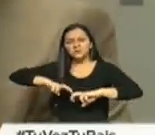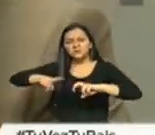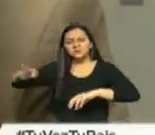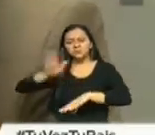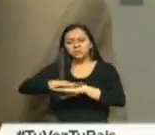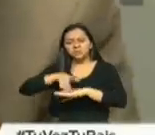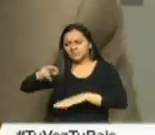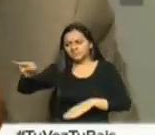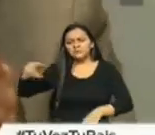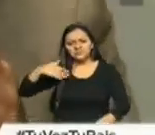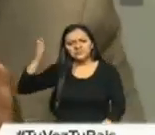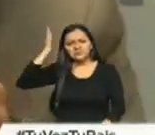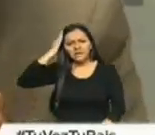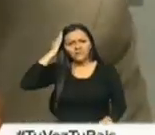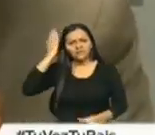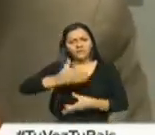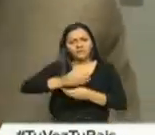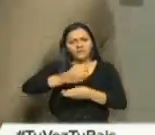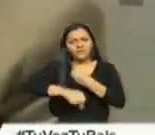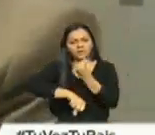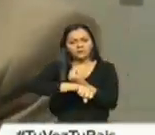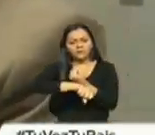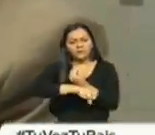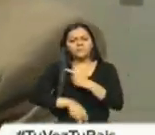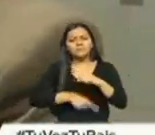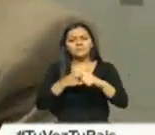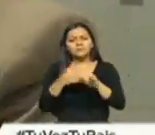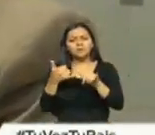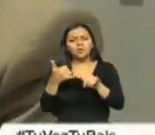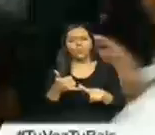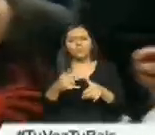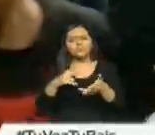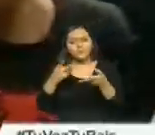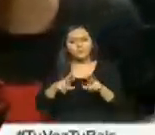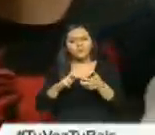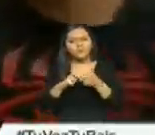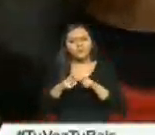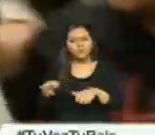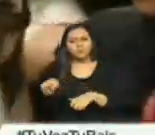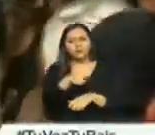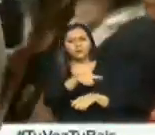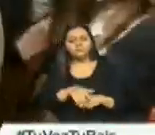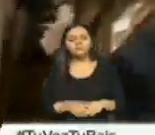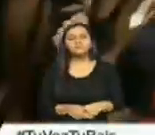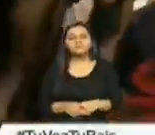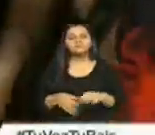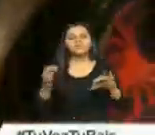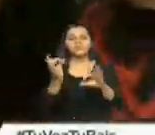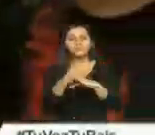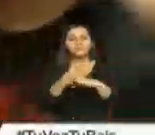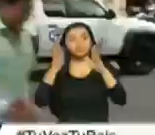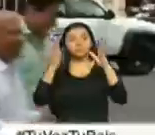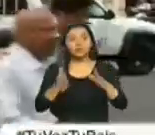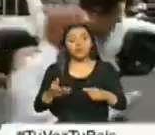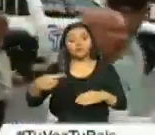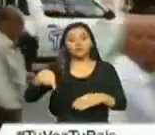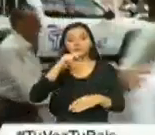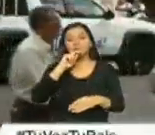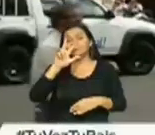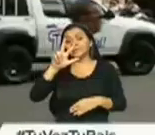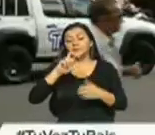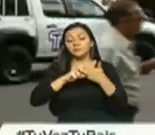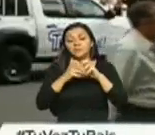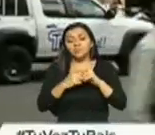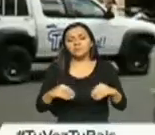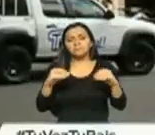investigue a la Federación Ecuatoriana de Fútbol y a los clubes que están implicados. El funcionario indicó que además de estos tres casos,